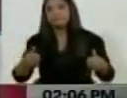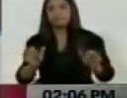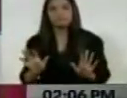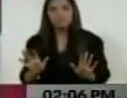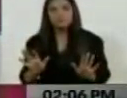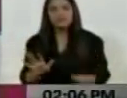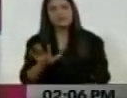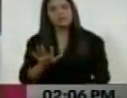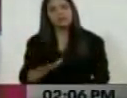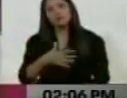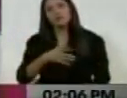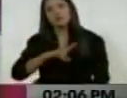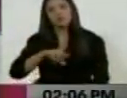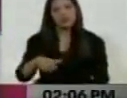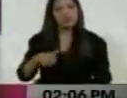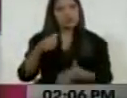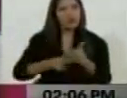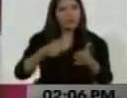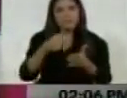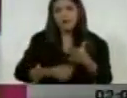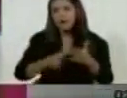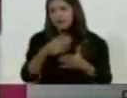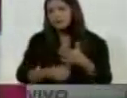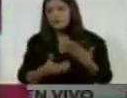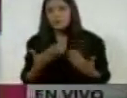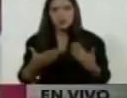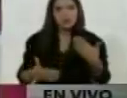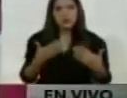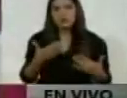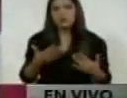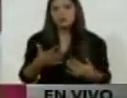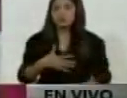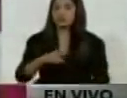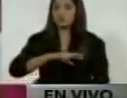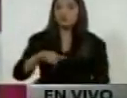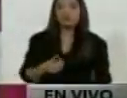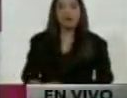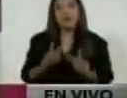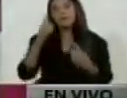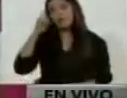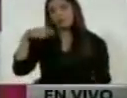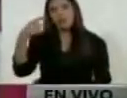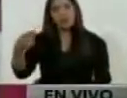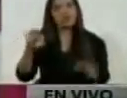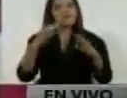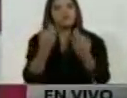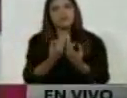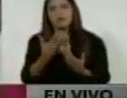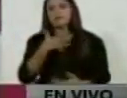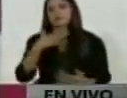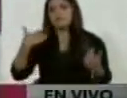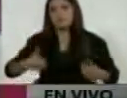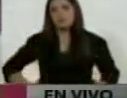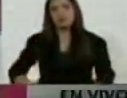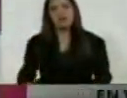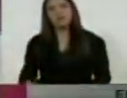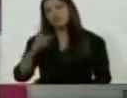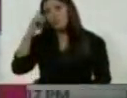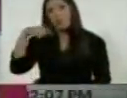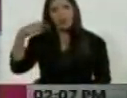Es ahí cuando uno está en el combate. Eso se le presenta a uno en la vida diaria, familiar, personal, todos los